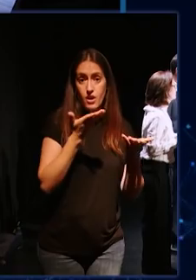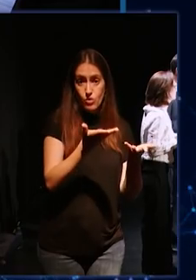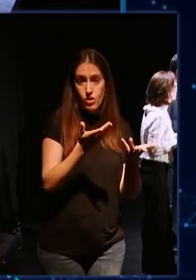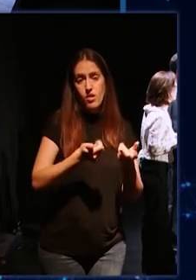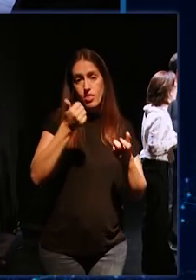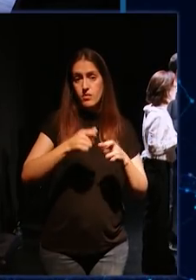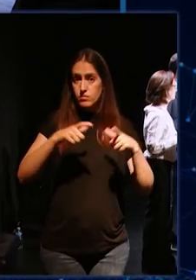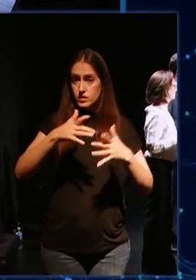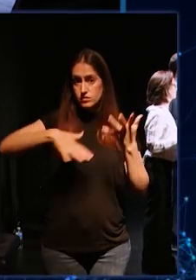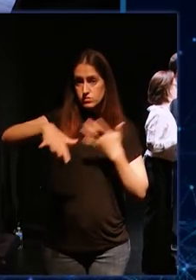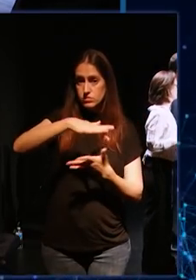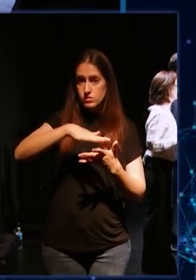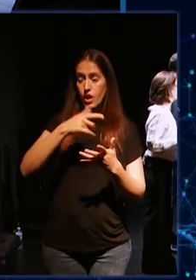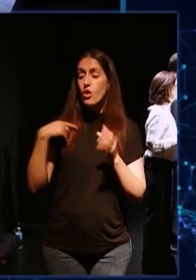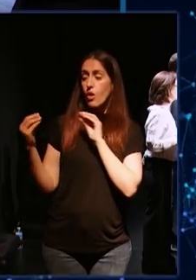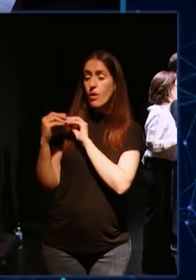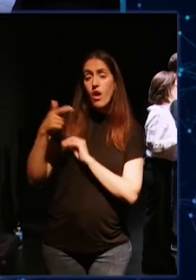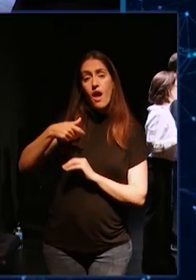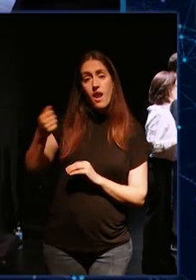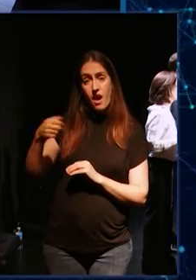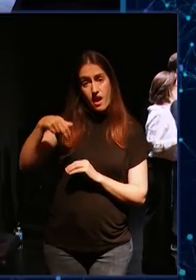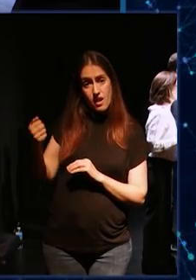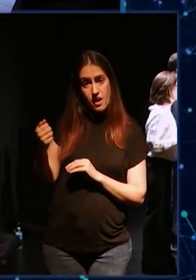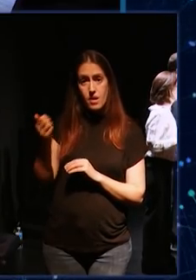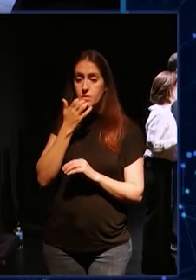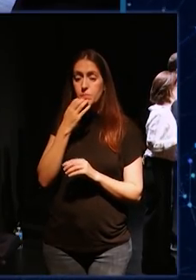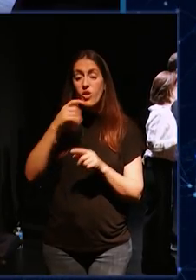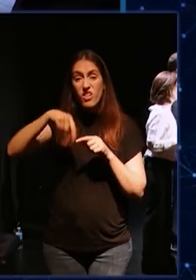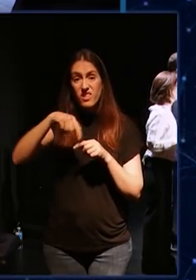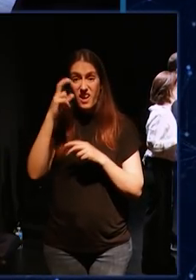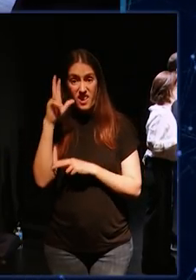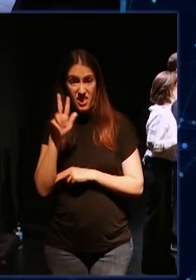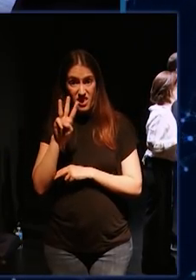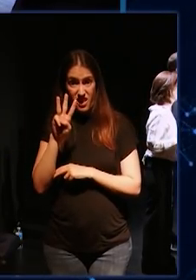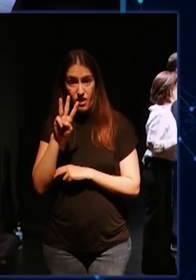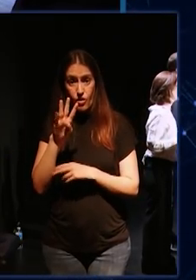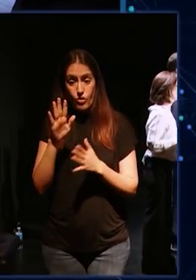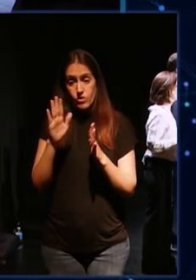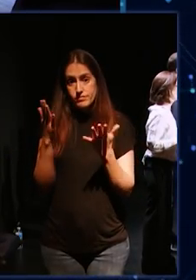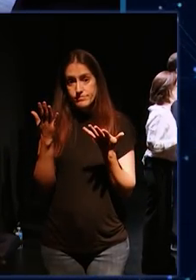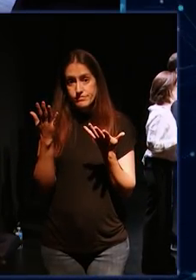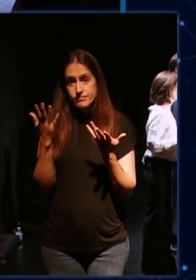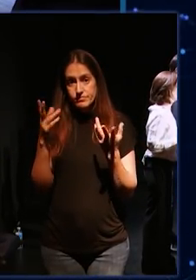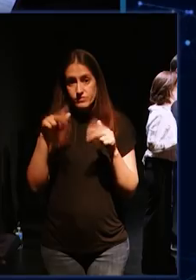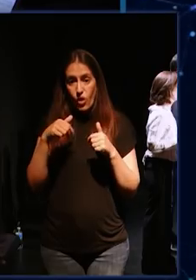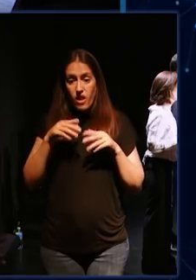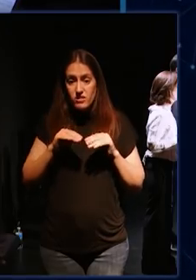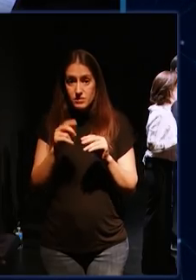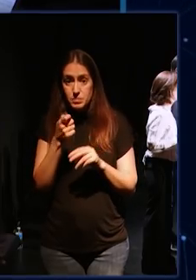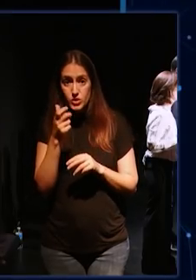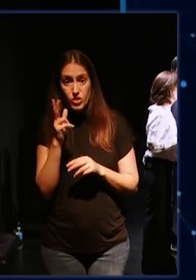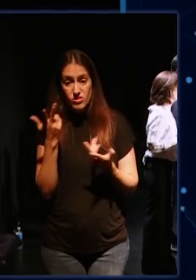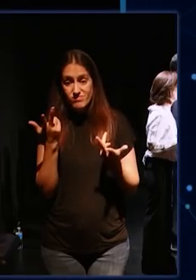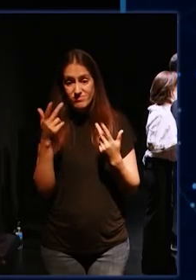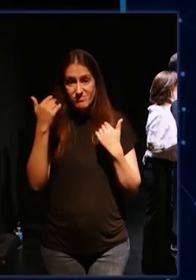local. Estoy de acuerdo con Ana en que si Cardedeu se convierte en una ciudad dormitorio, es imposible todo. No se va a incentivar el comercio, ¿no? Y